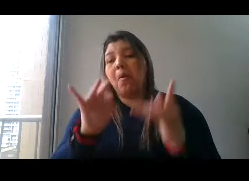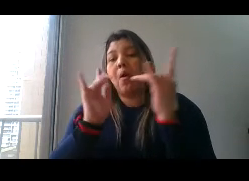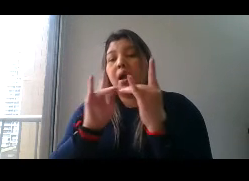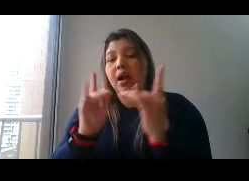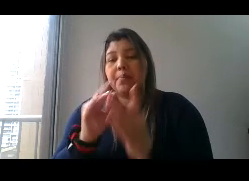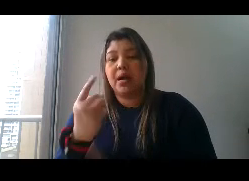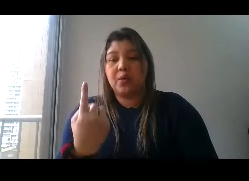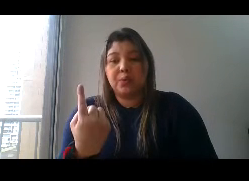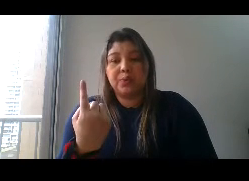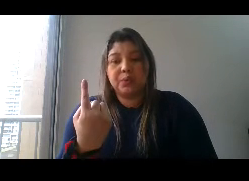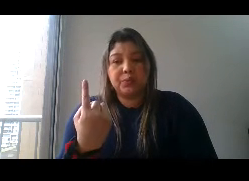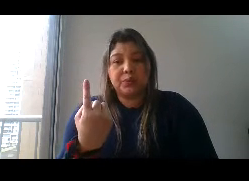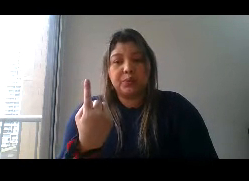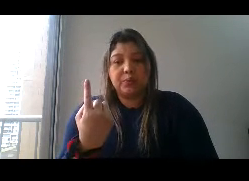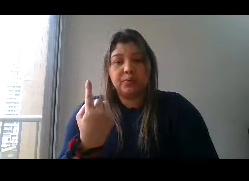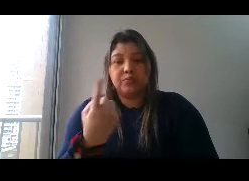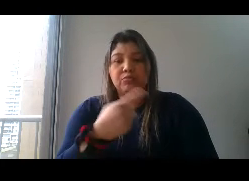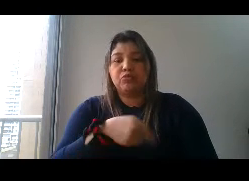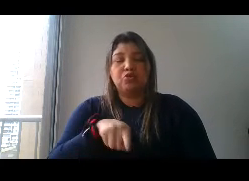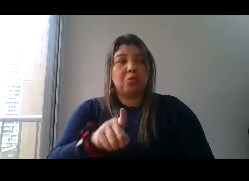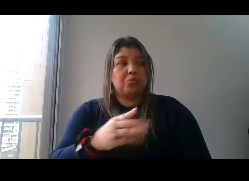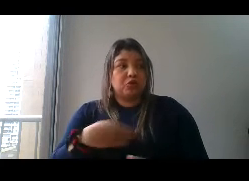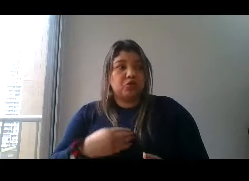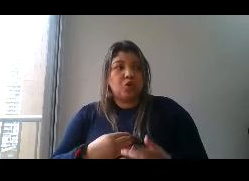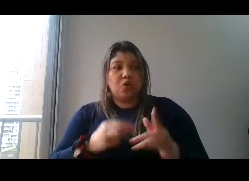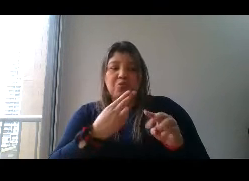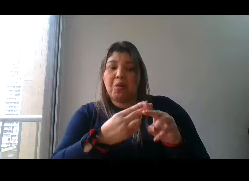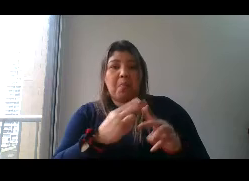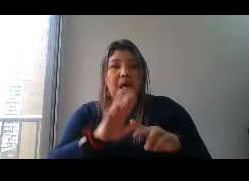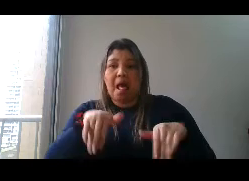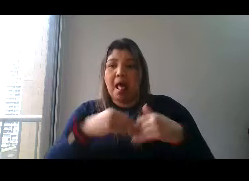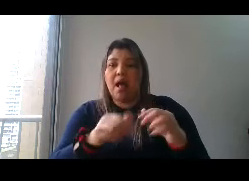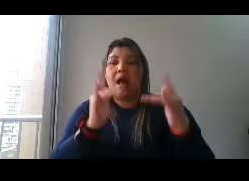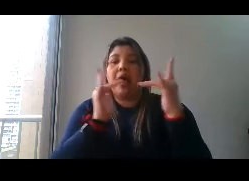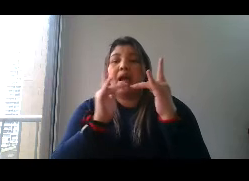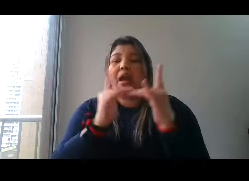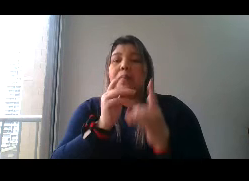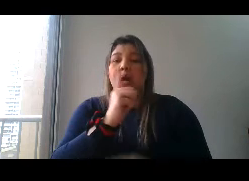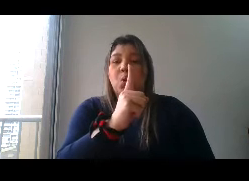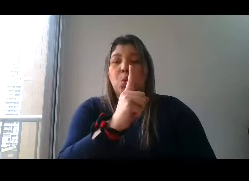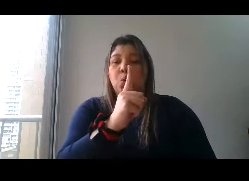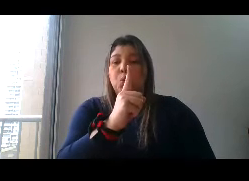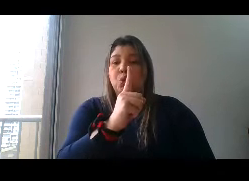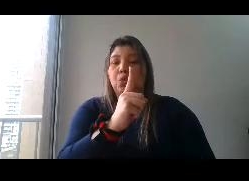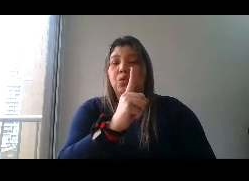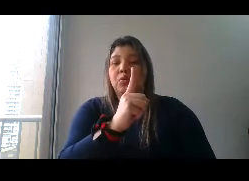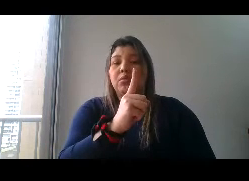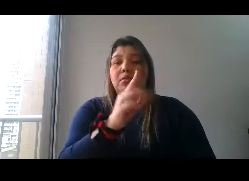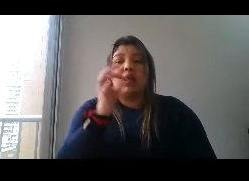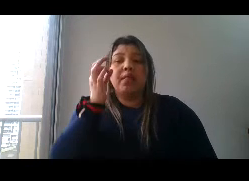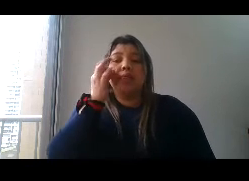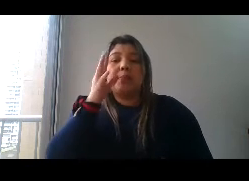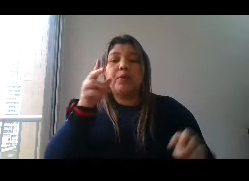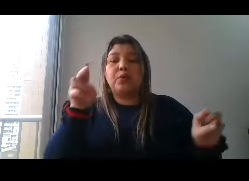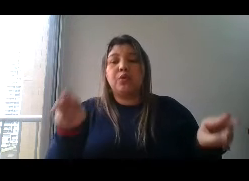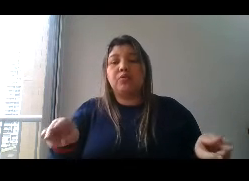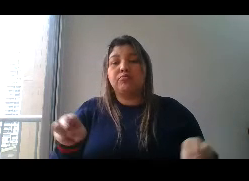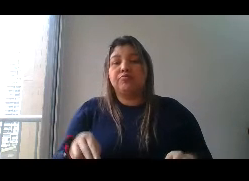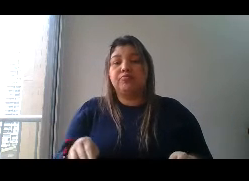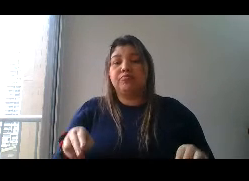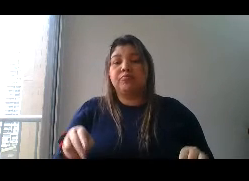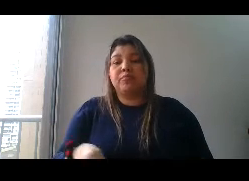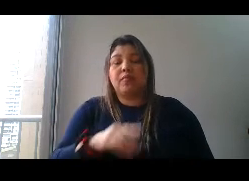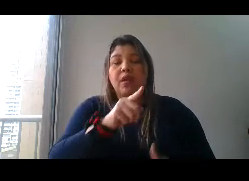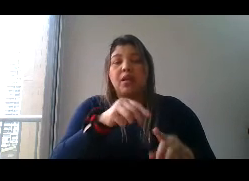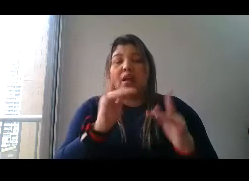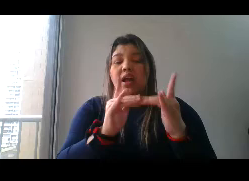1 y voy y le voy a dar el medicamento al paciente que está en la cama 1, pero en ese momento el paciente que estaba en la cama 1 se llama